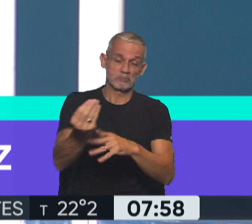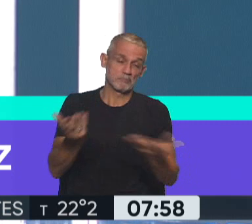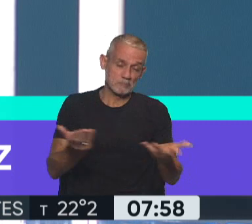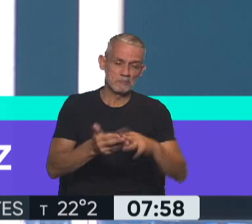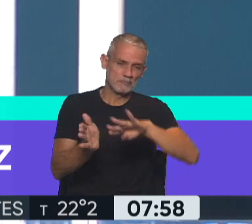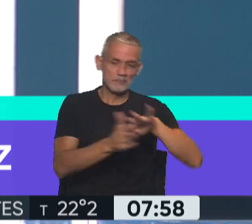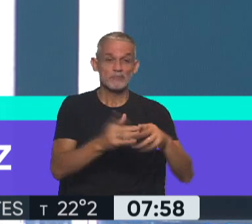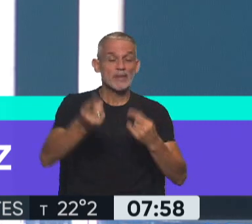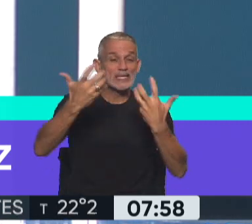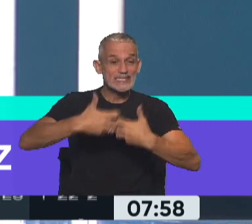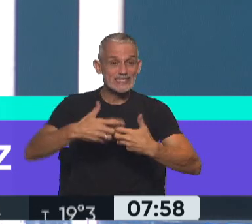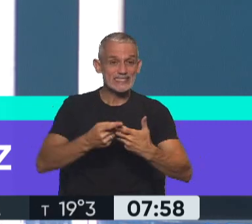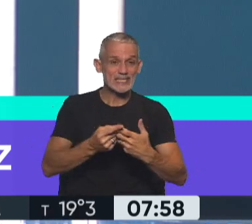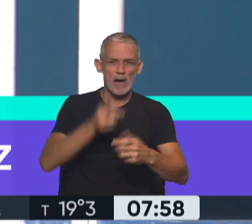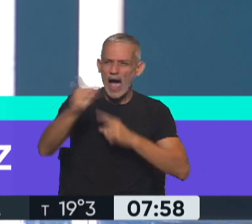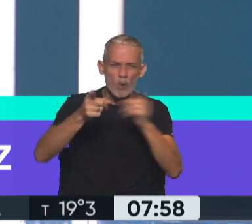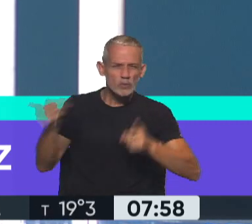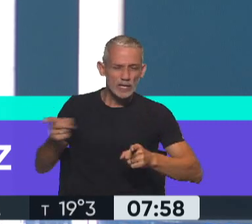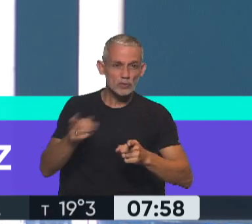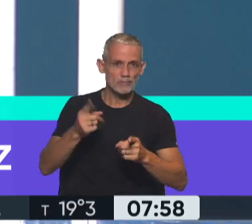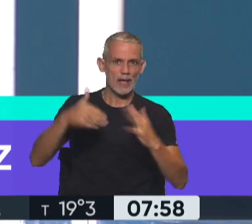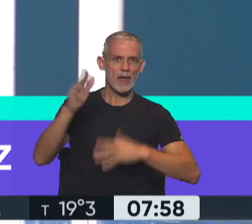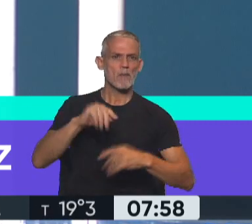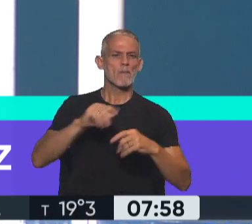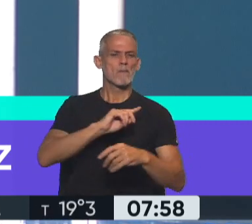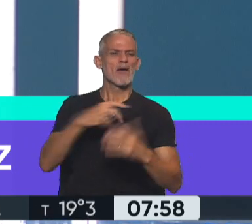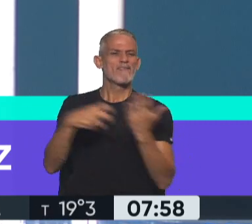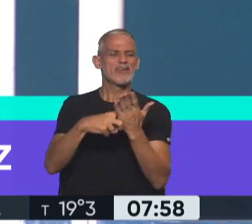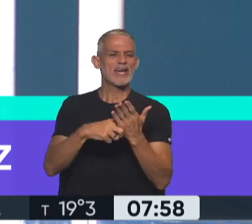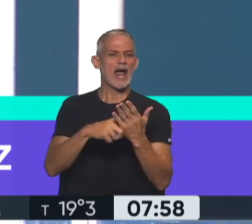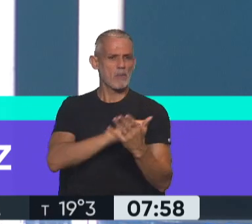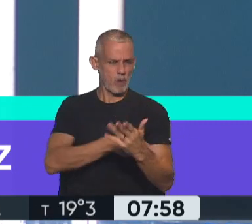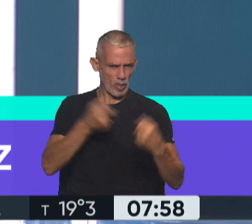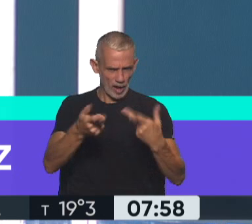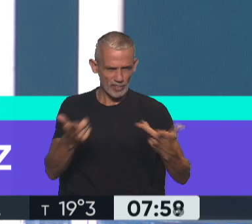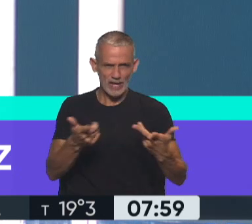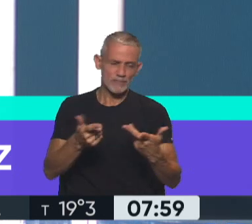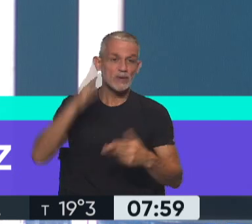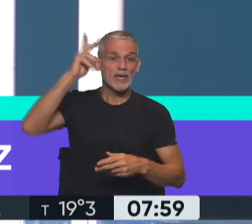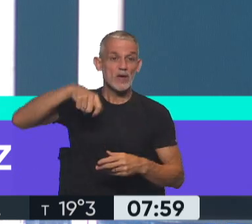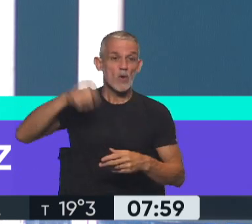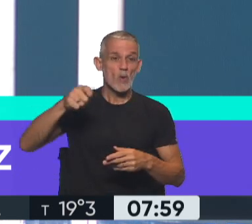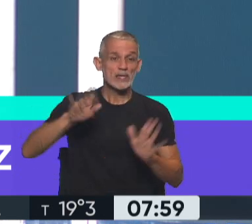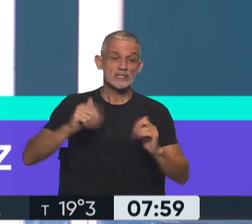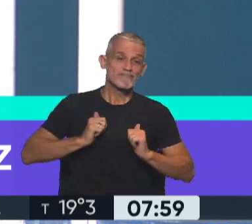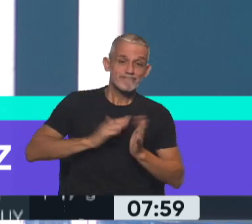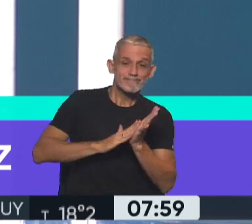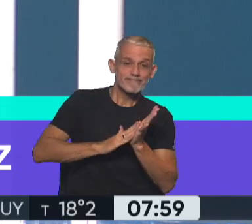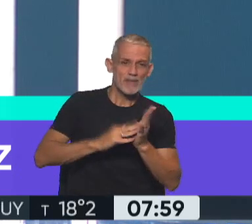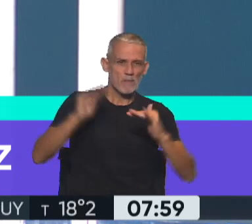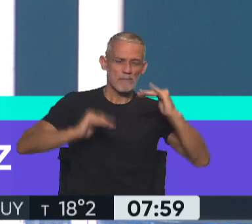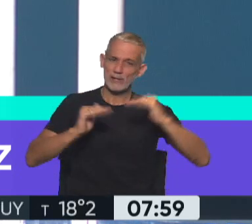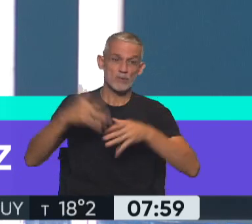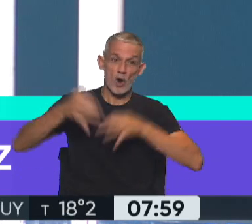avanzar con el sistema acusatorio, aquel que le da mayor poder a los fiscales y deja a los jueces como jueces de garantía, y la